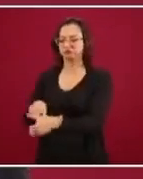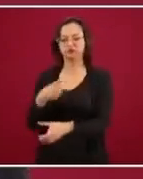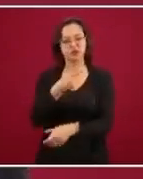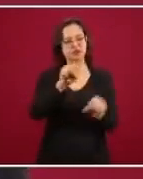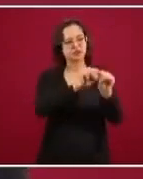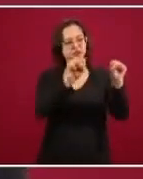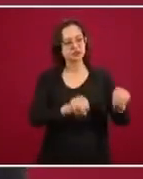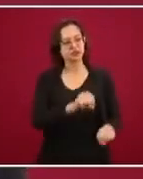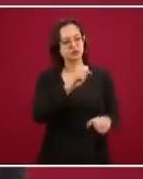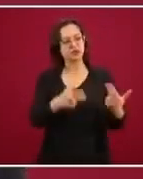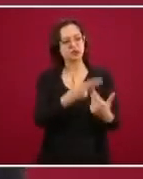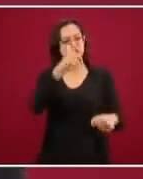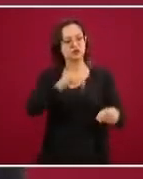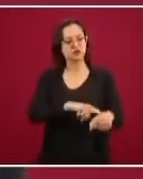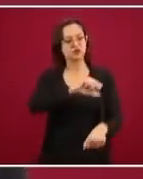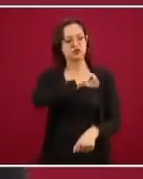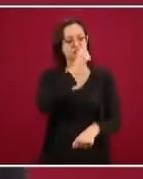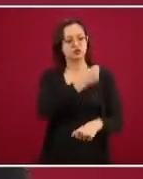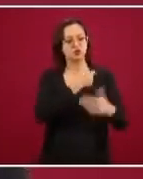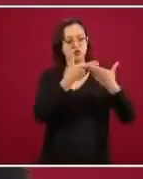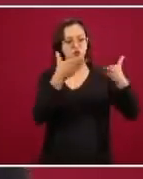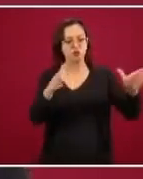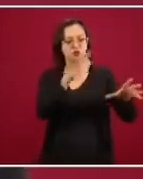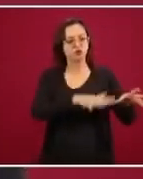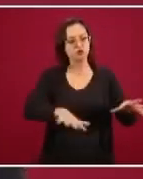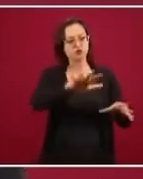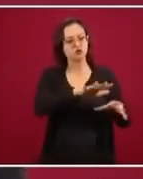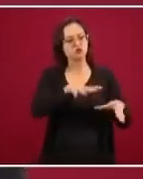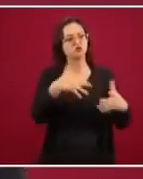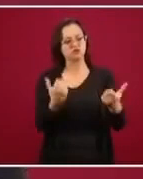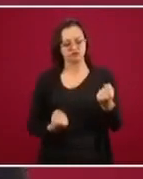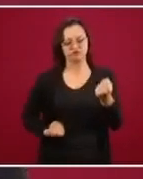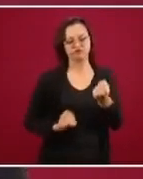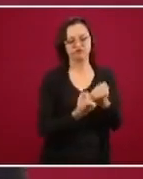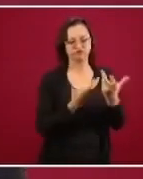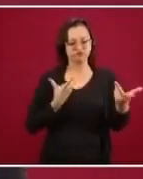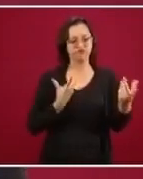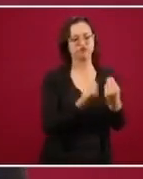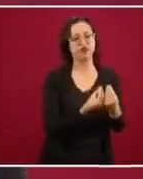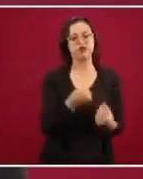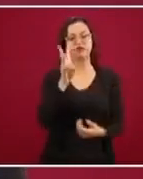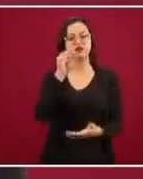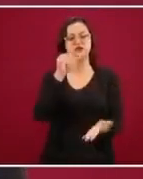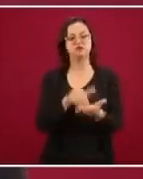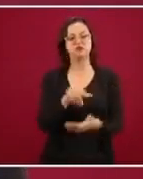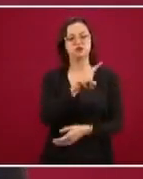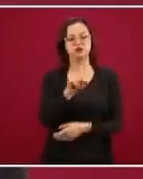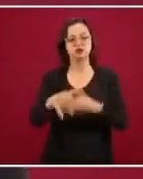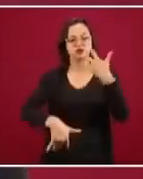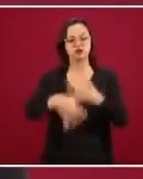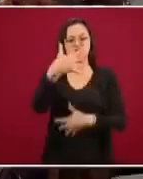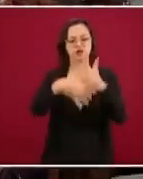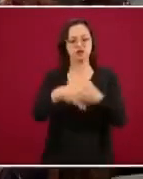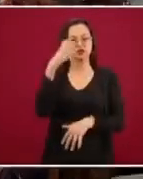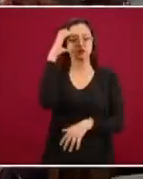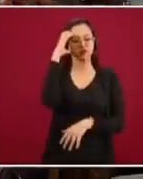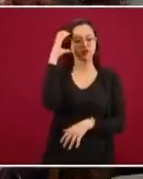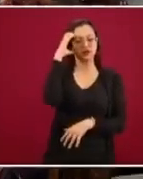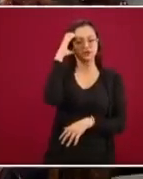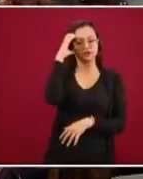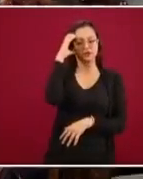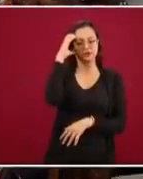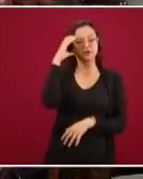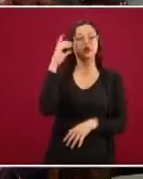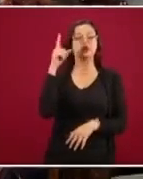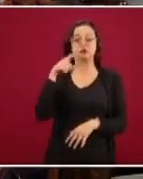sistema nacional de salud público social con 3 mil 115 camas en donde recibimos dos en